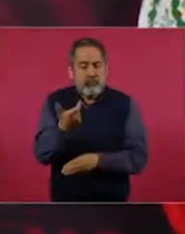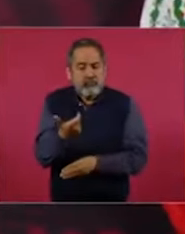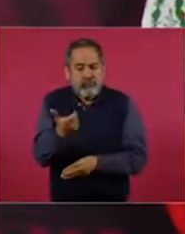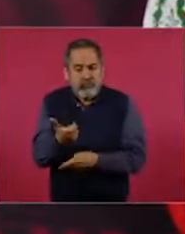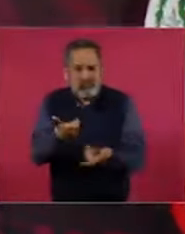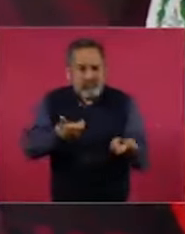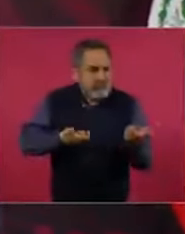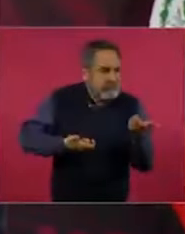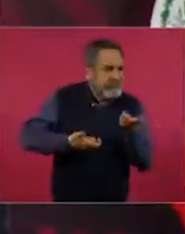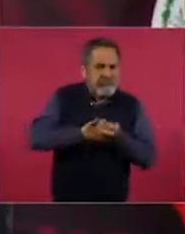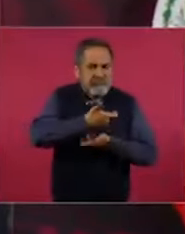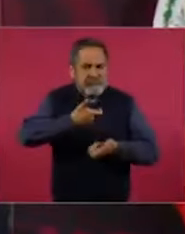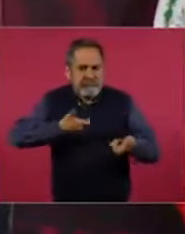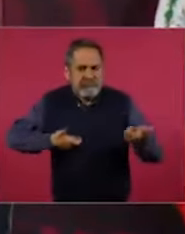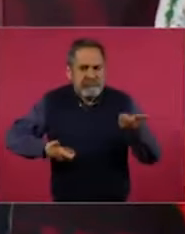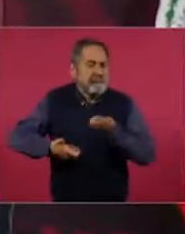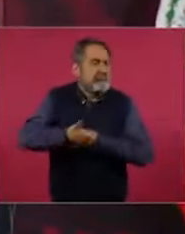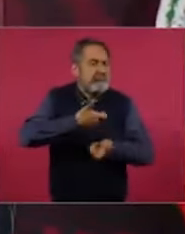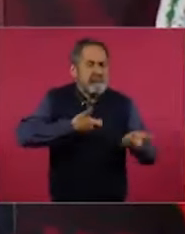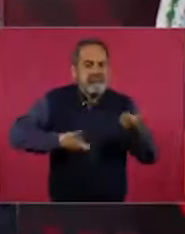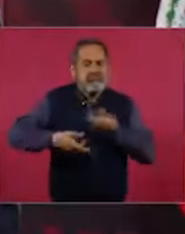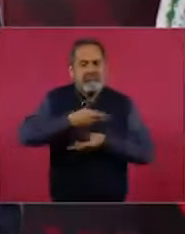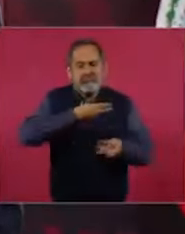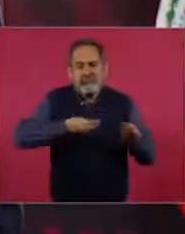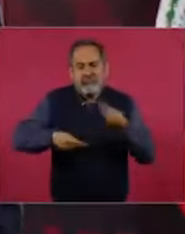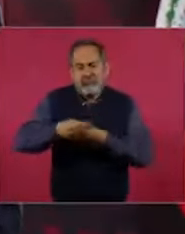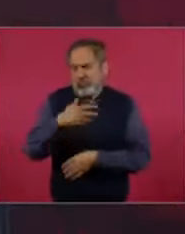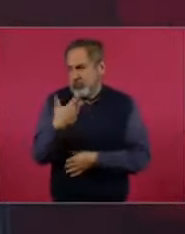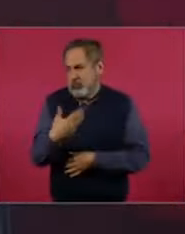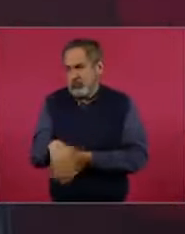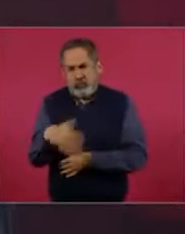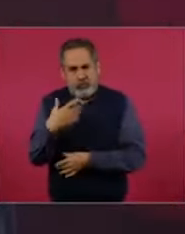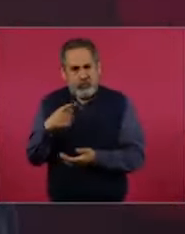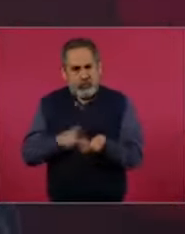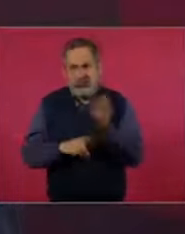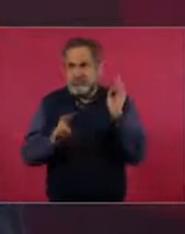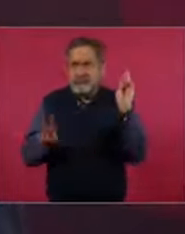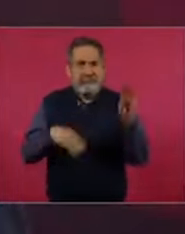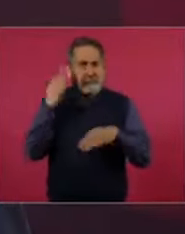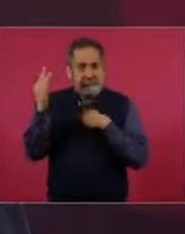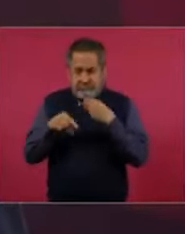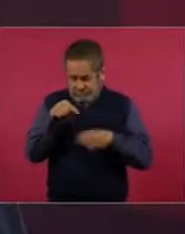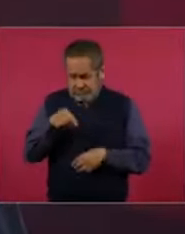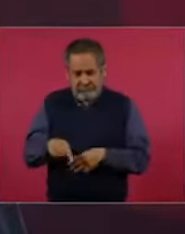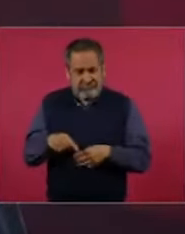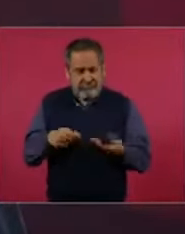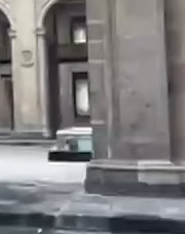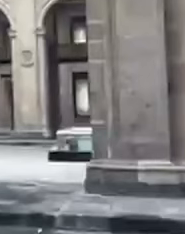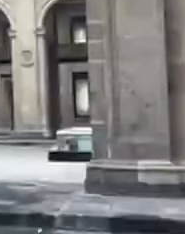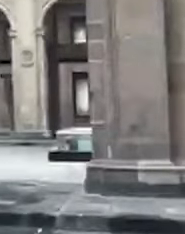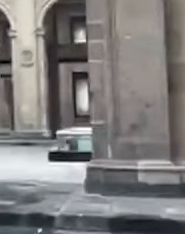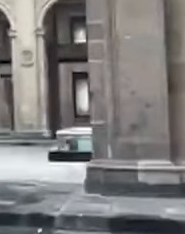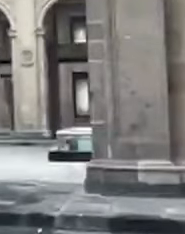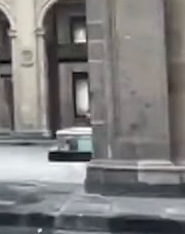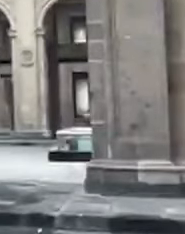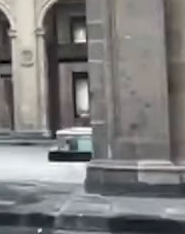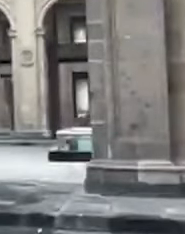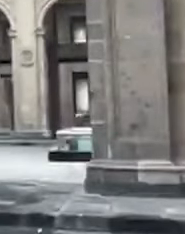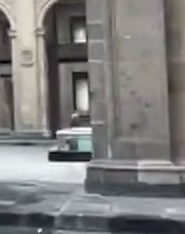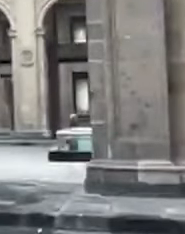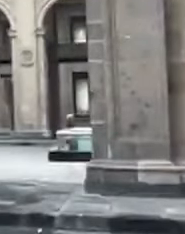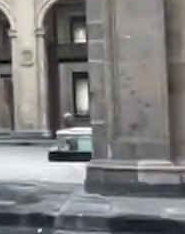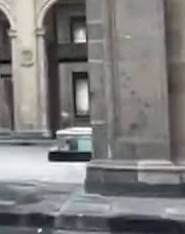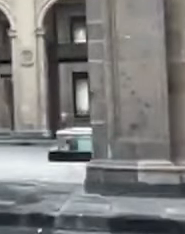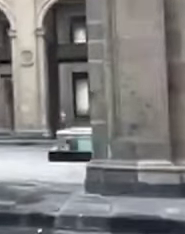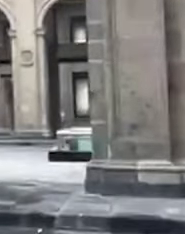una dedicatoria al bloque conservador y a los opositores del presidente López Obrador dice el presidente no han superado lo que sucedió